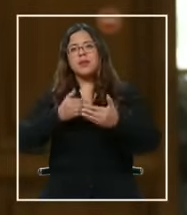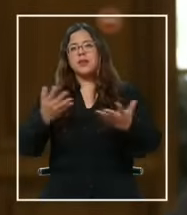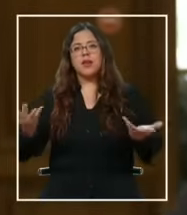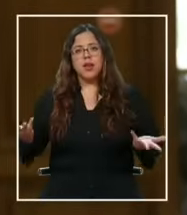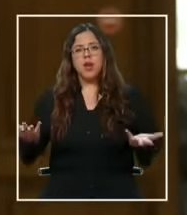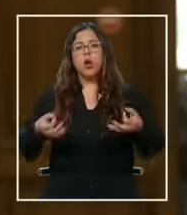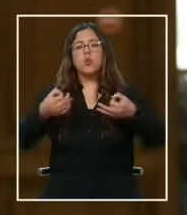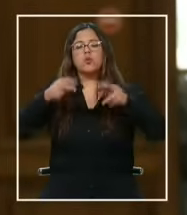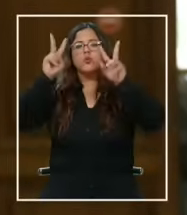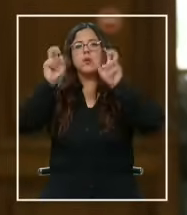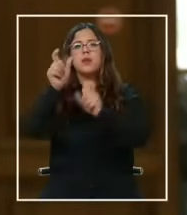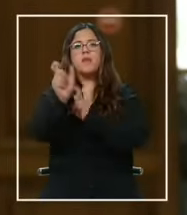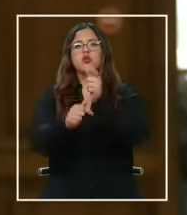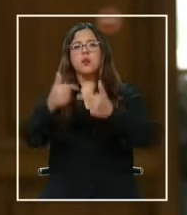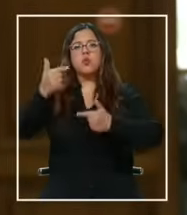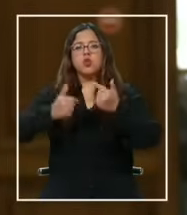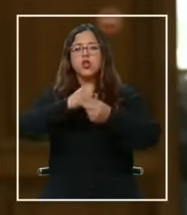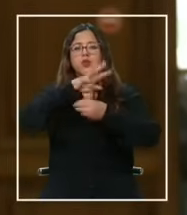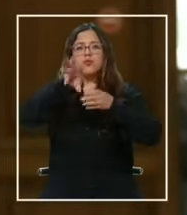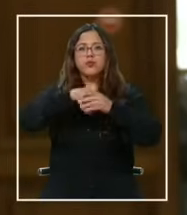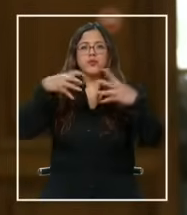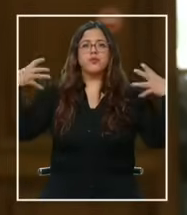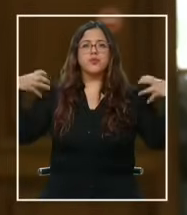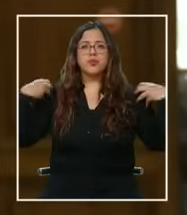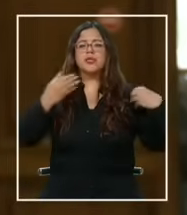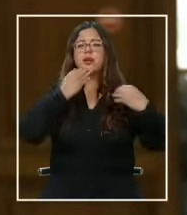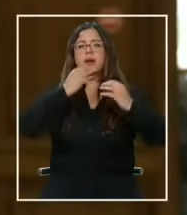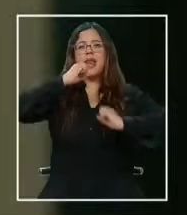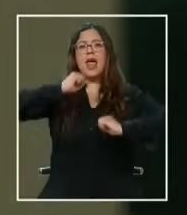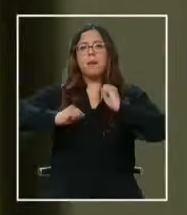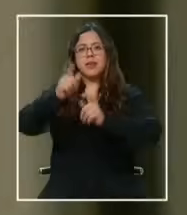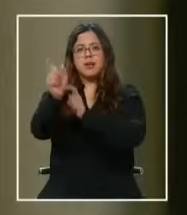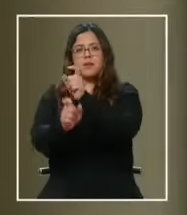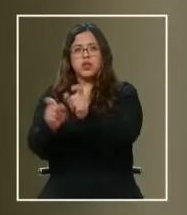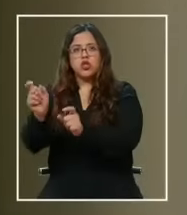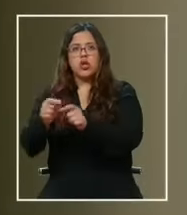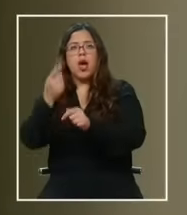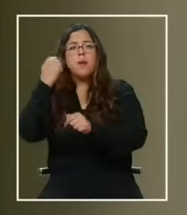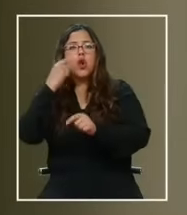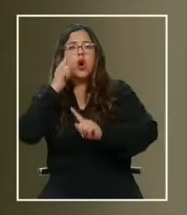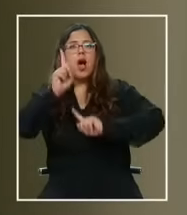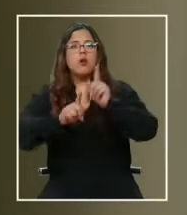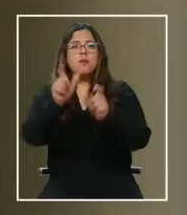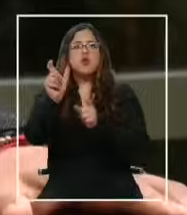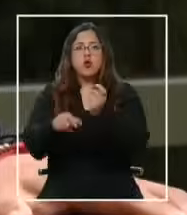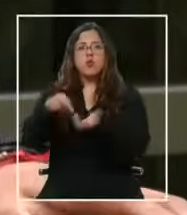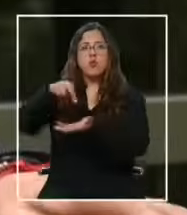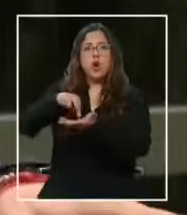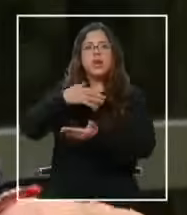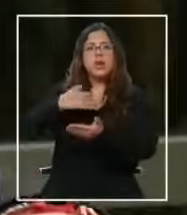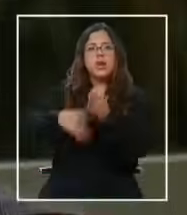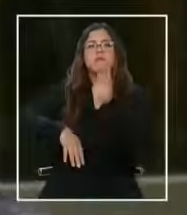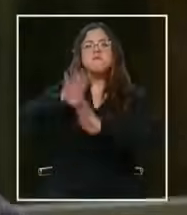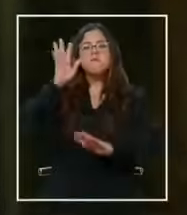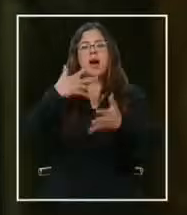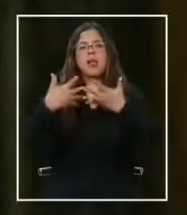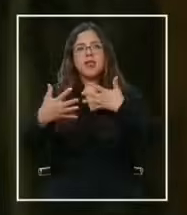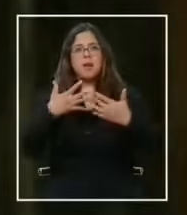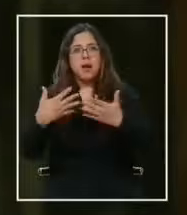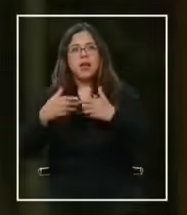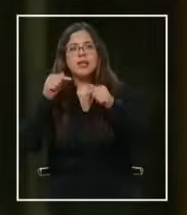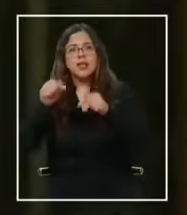solamente en los casos de los políticos involucrados sino también de los empresarios involucrados pero algunos parlamentarios quieren más transparencia